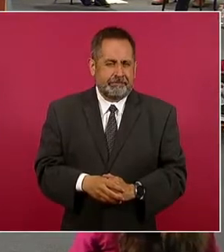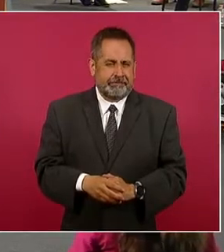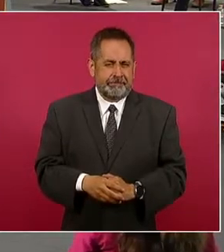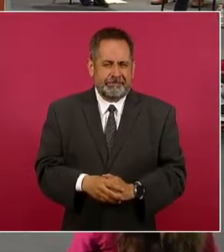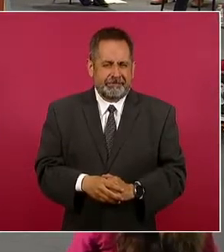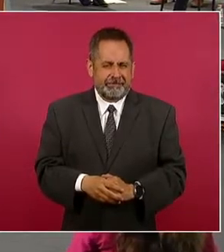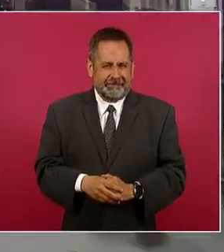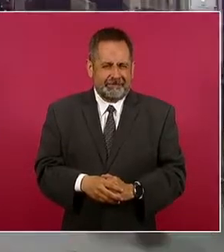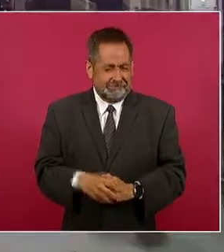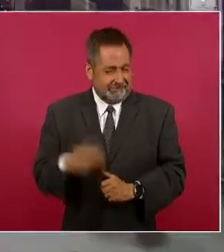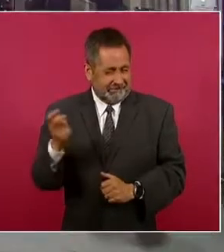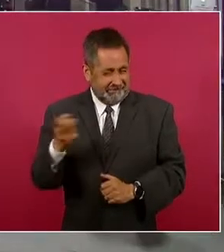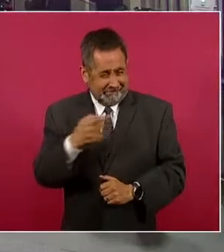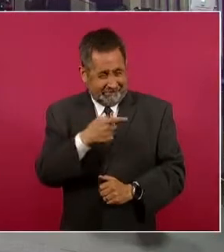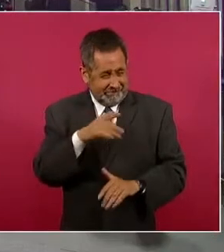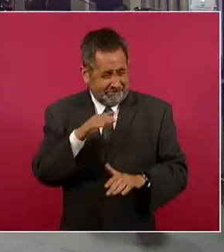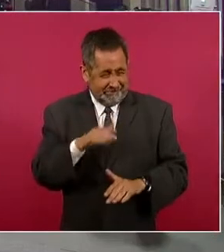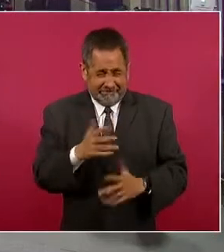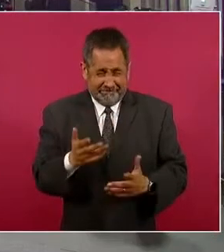¿Eso es?